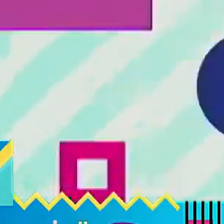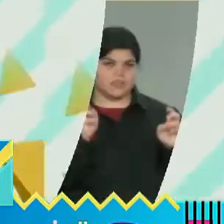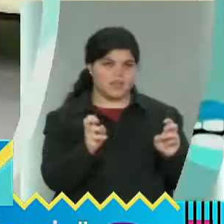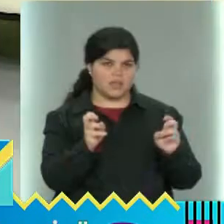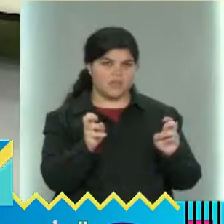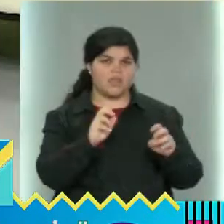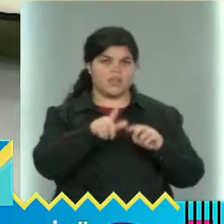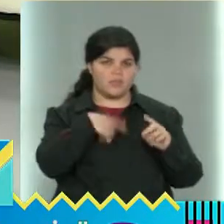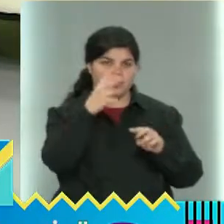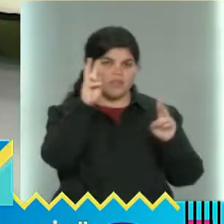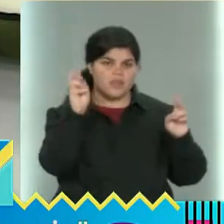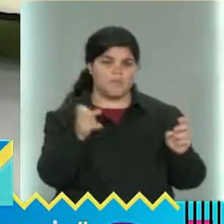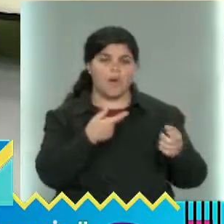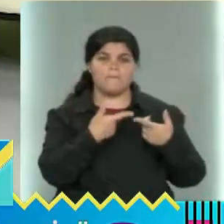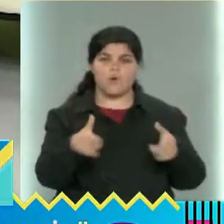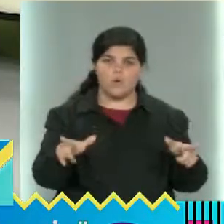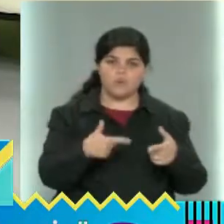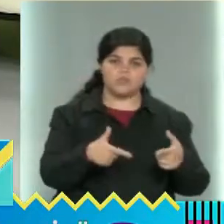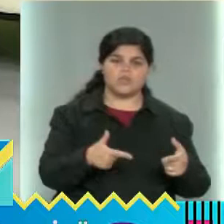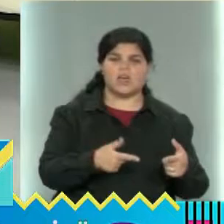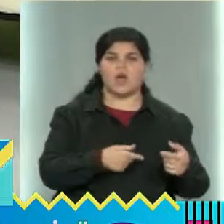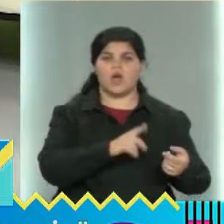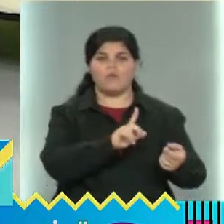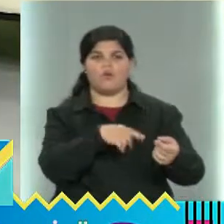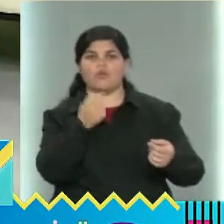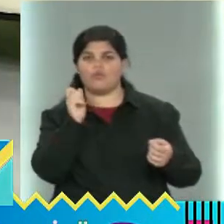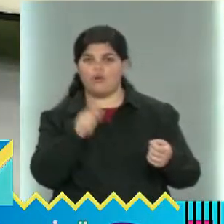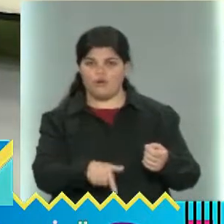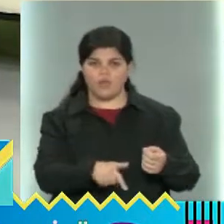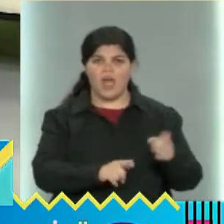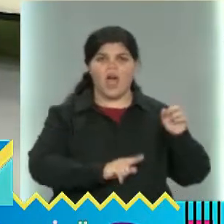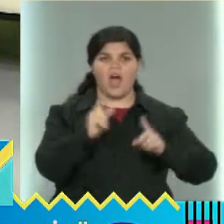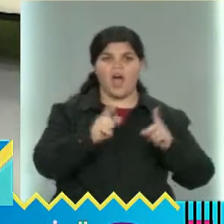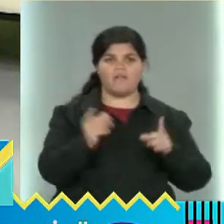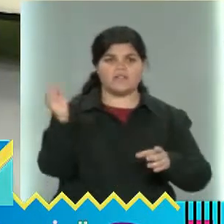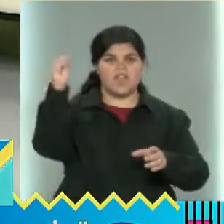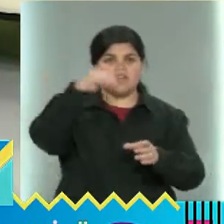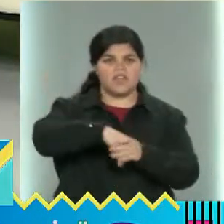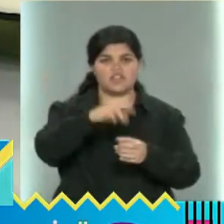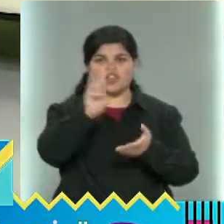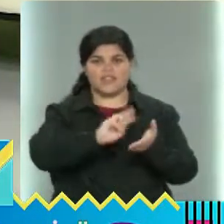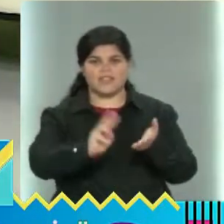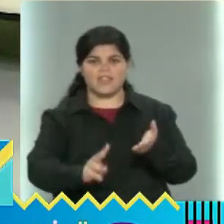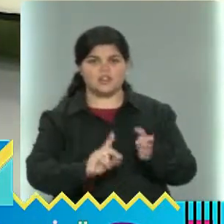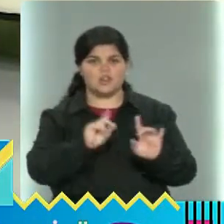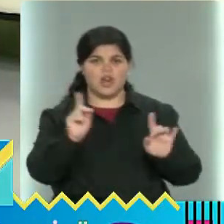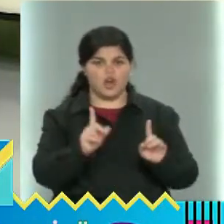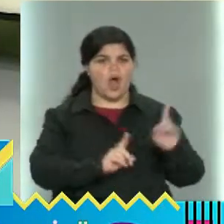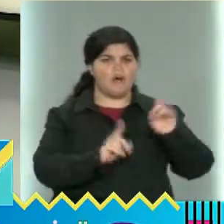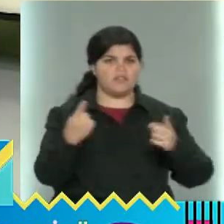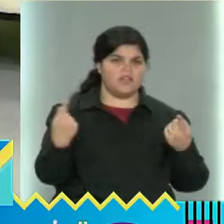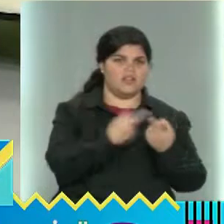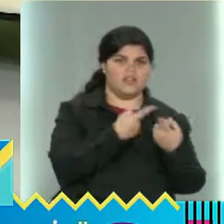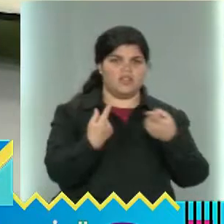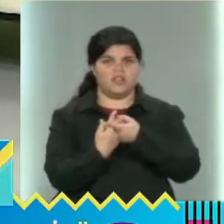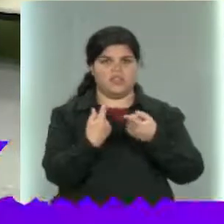letra dentro de la música y cómo se toma, como muchas veces no es parte de la literatura, ¿no? Sí, o sea, a veces sí se ha discutido eso. Sí, lo vamos